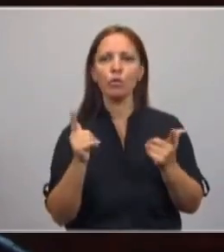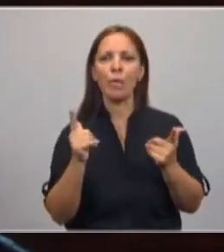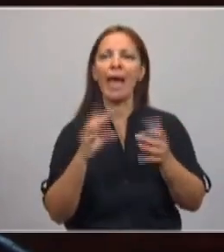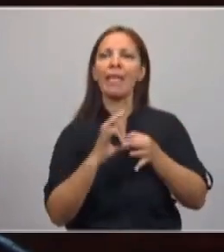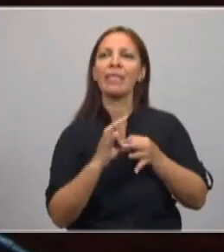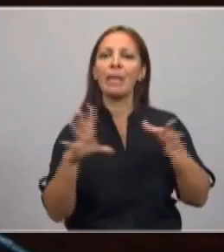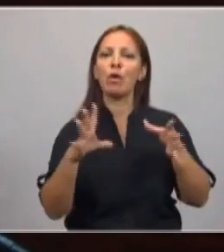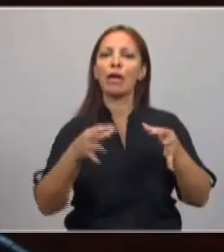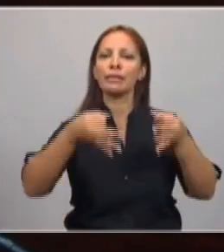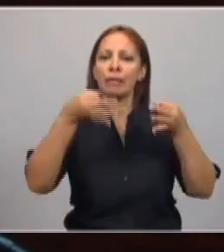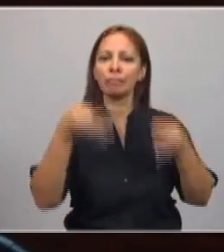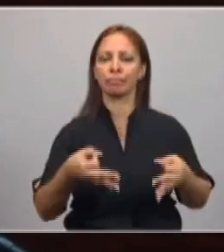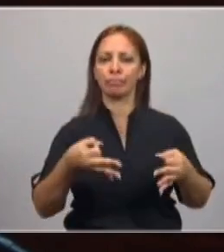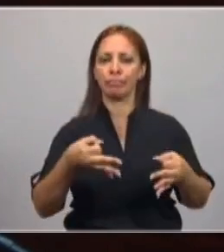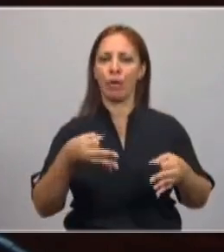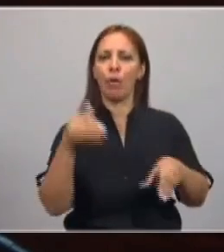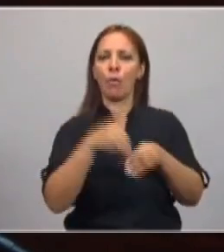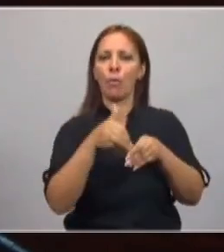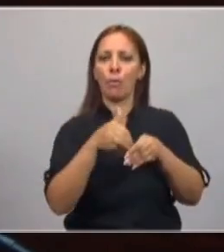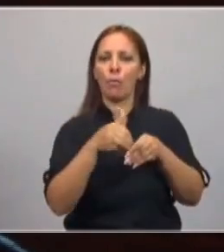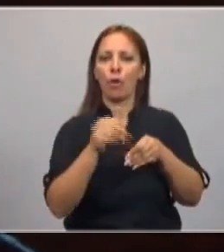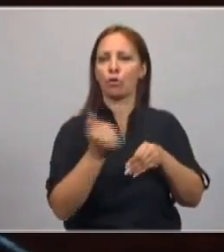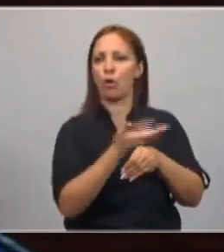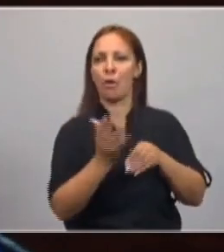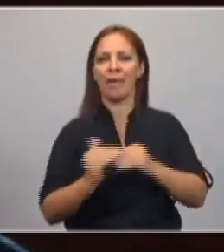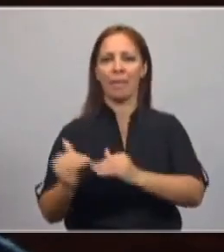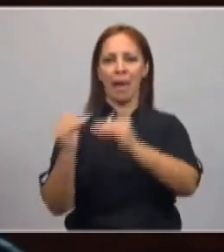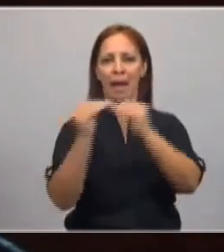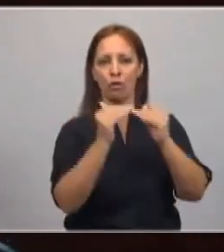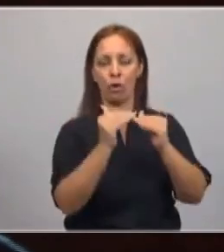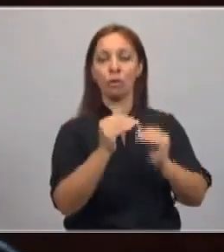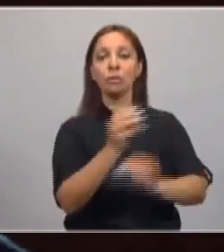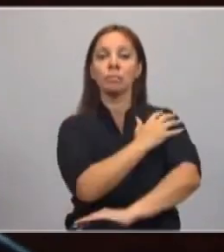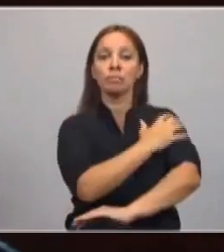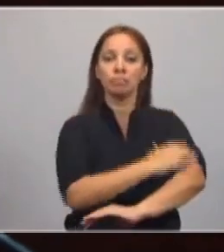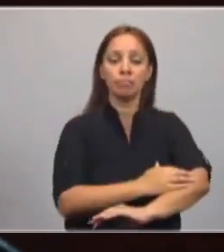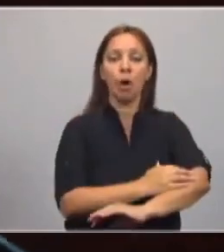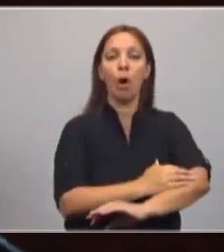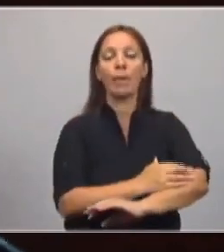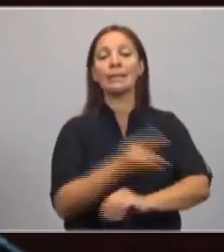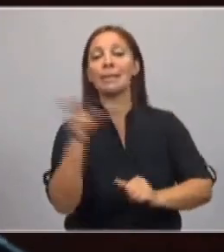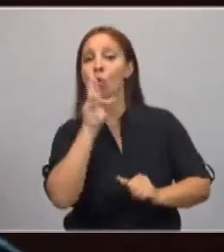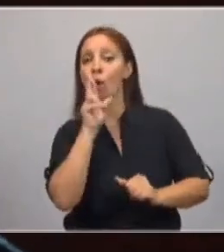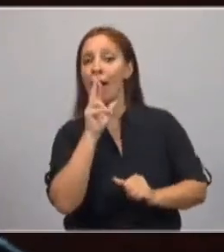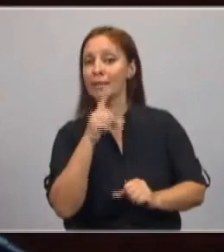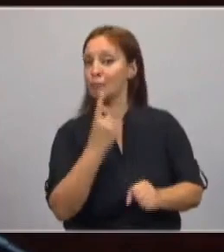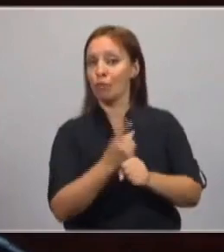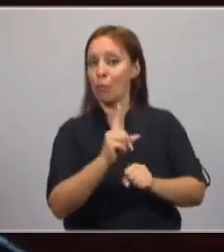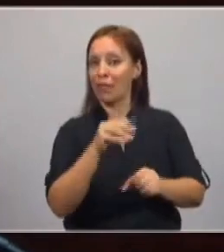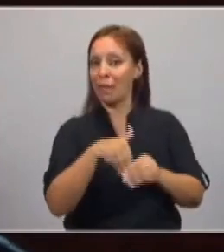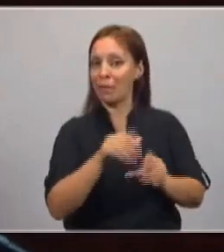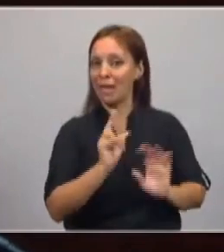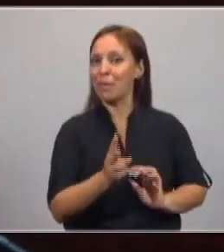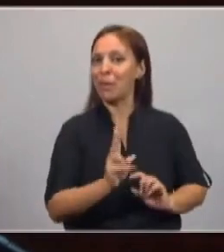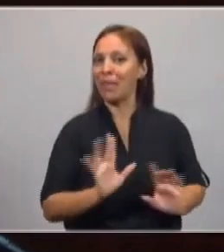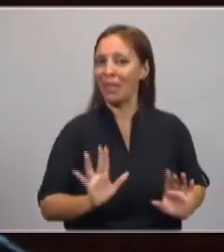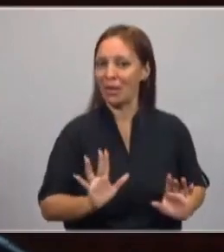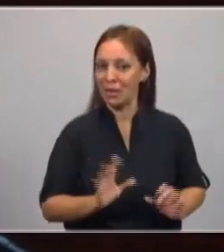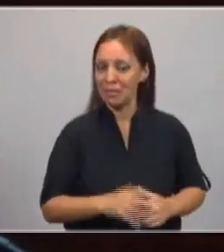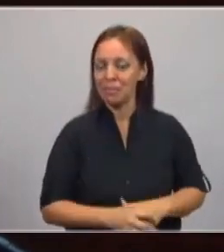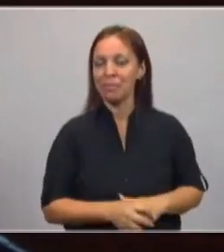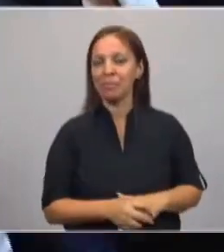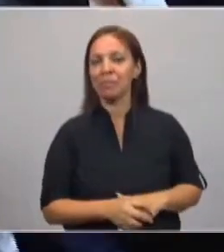democracia con voto universal. Ni los pobres ni las mujeres votaban. Es cierto,